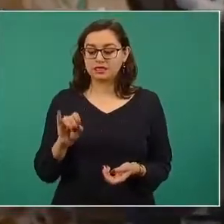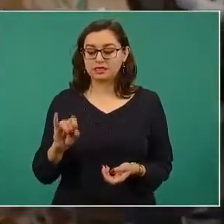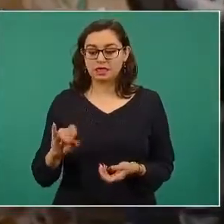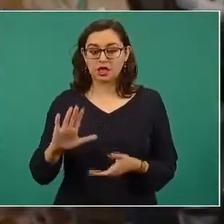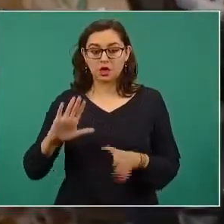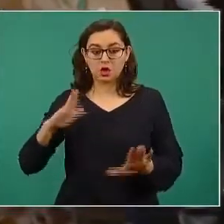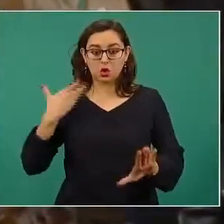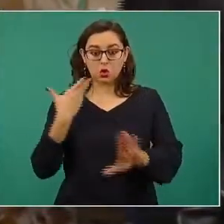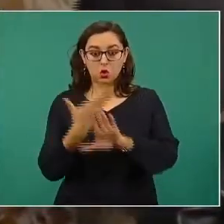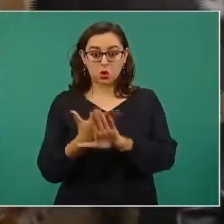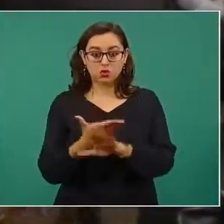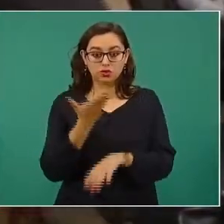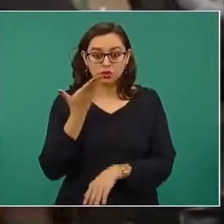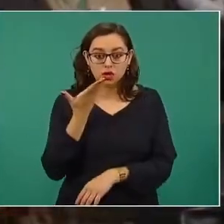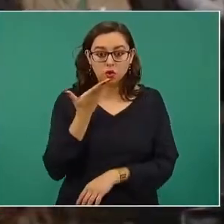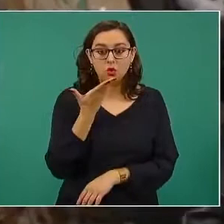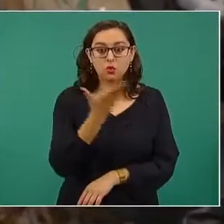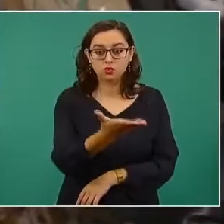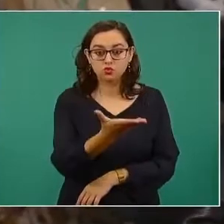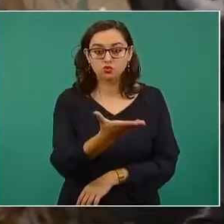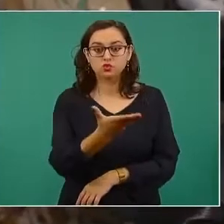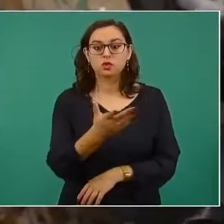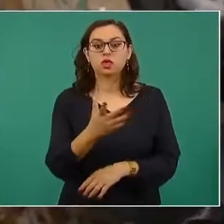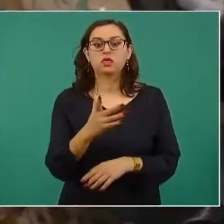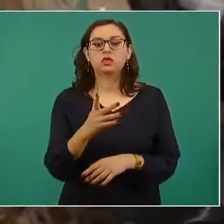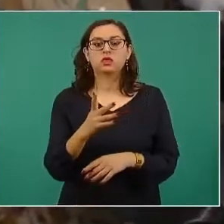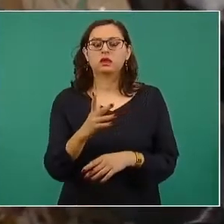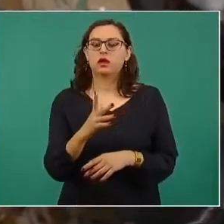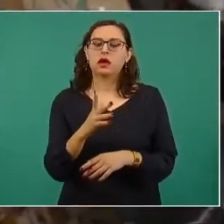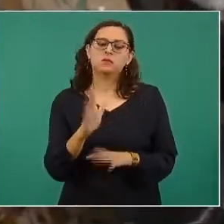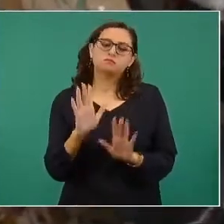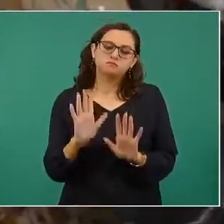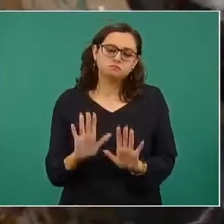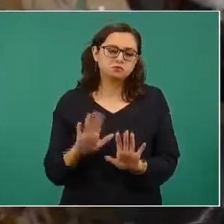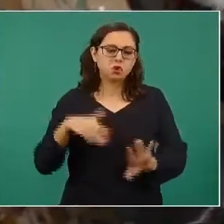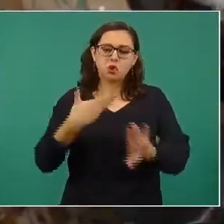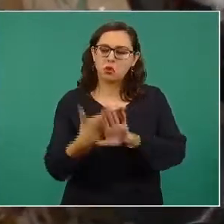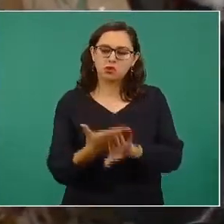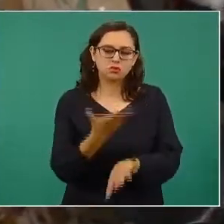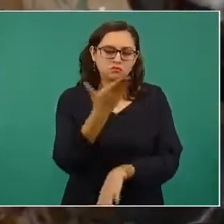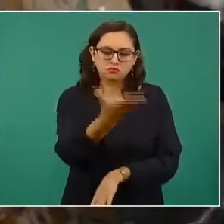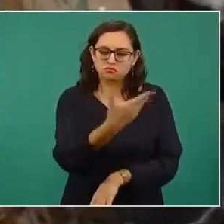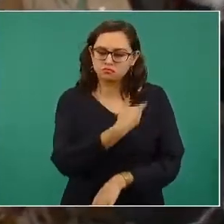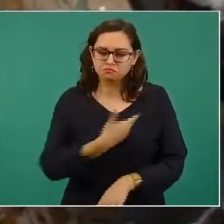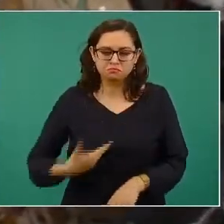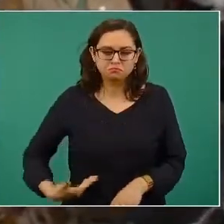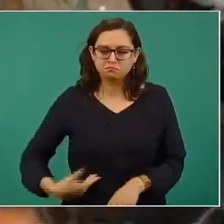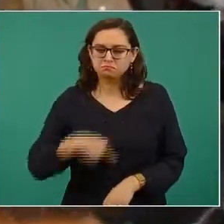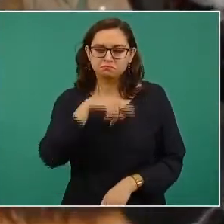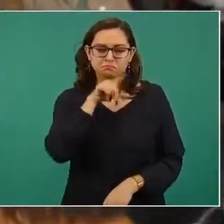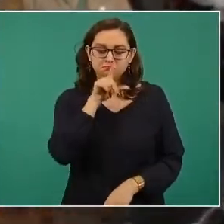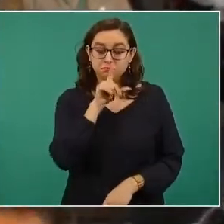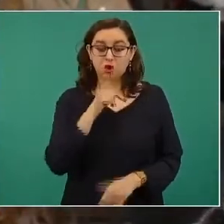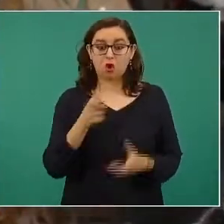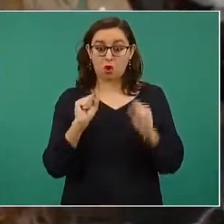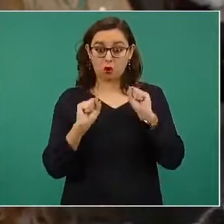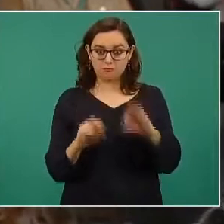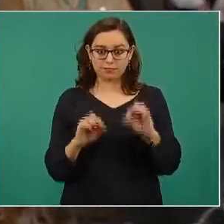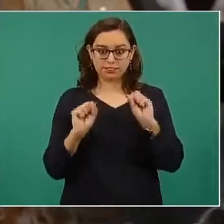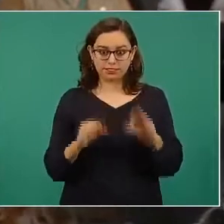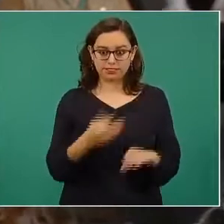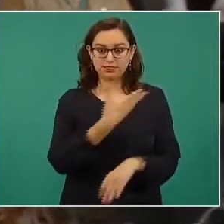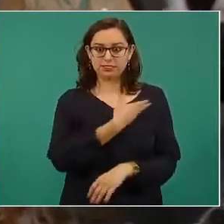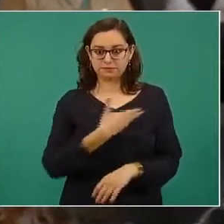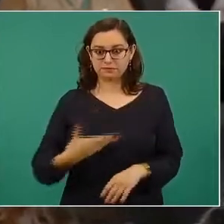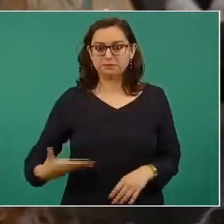que no es en su contra, sino en contra de la oficina de la presidencia, aunque lo que está investigando es si usted reveló datos personales de la